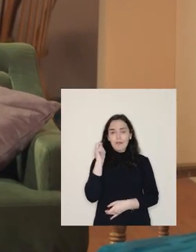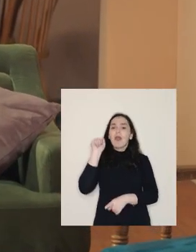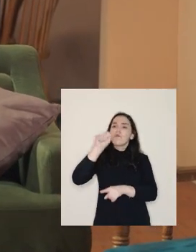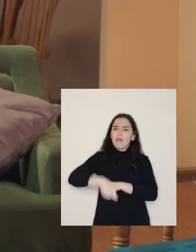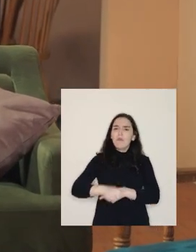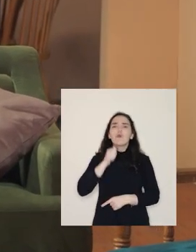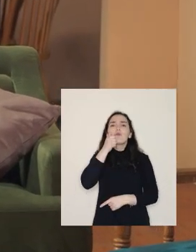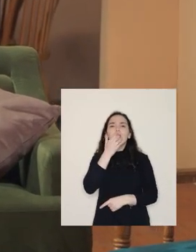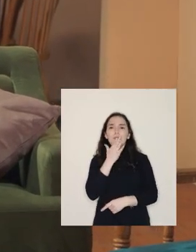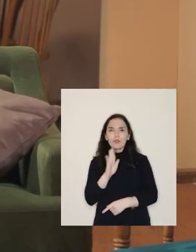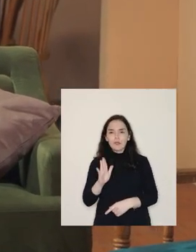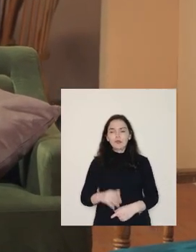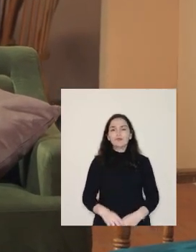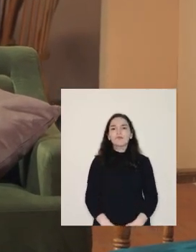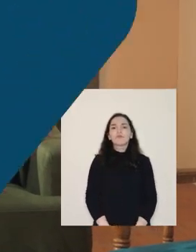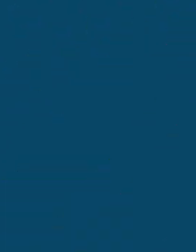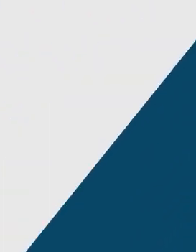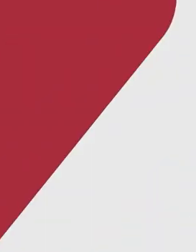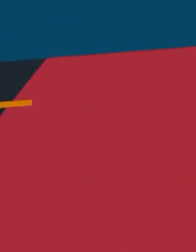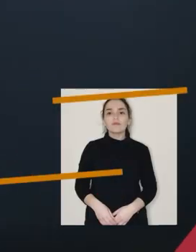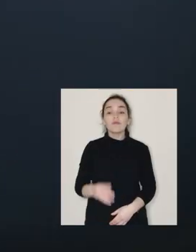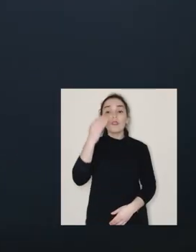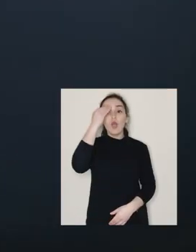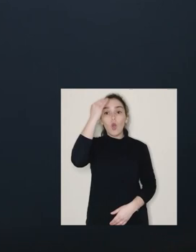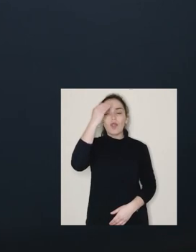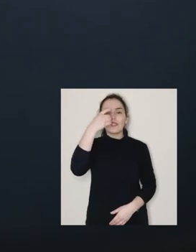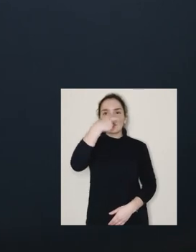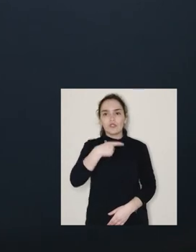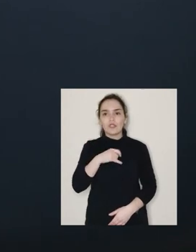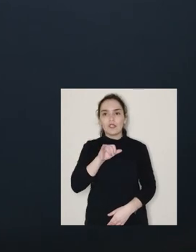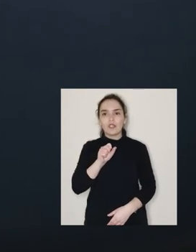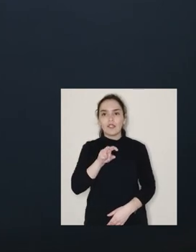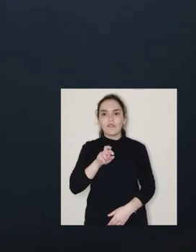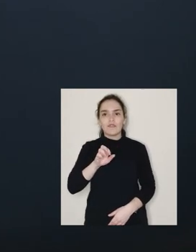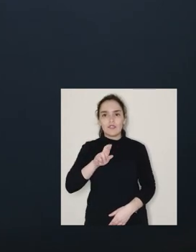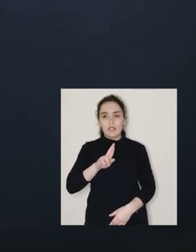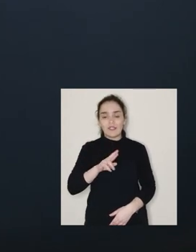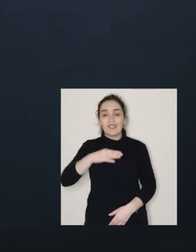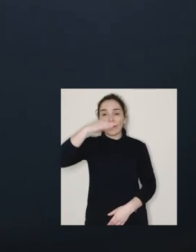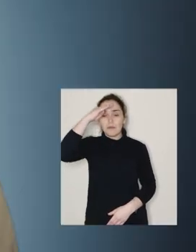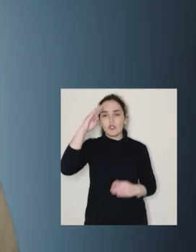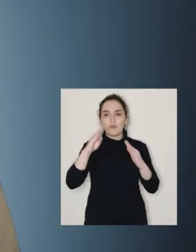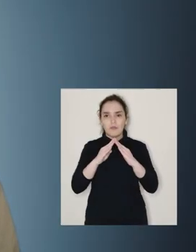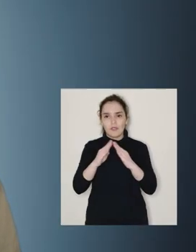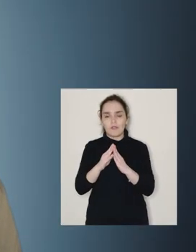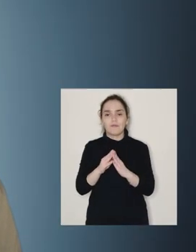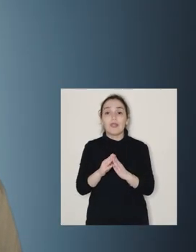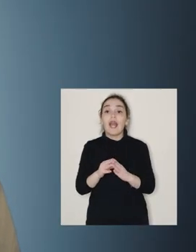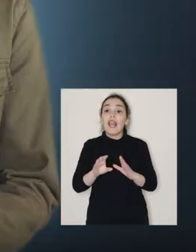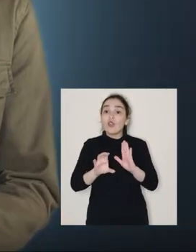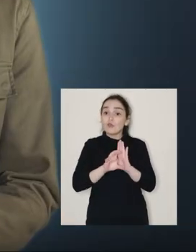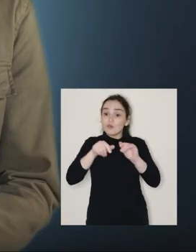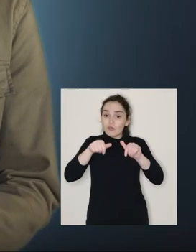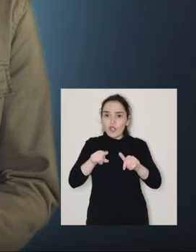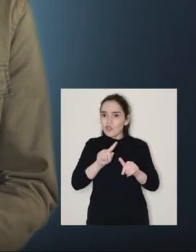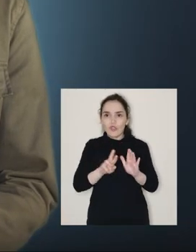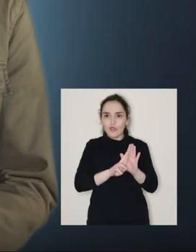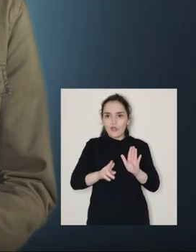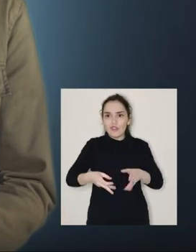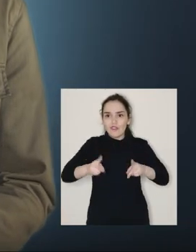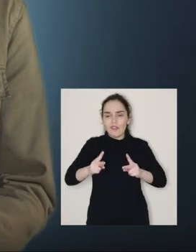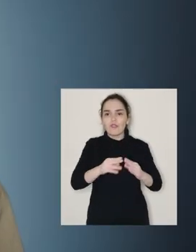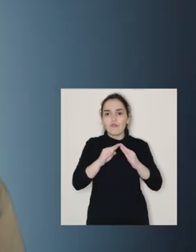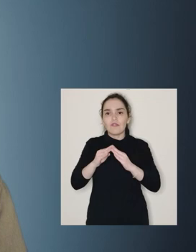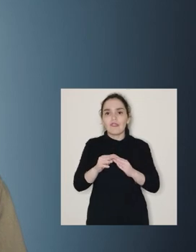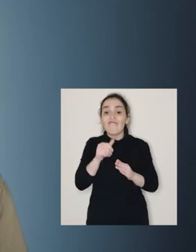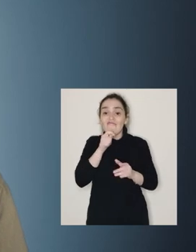septiembre, aprueba por un mañana mejor. Hola. Soy Javier Ruiz Tagle, experto en vivienda. La actual Constitución no reconoce el derecho a